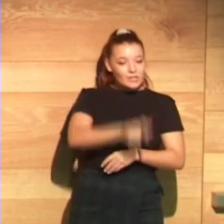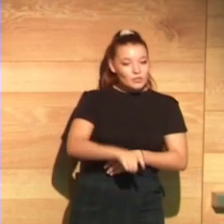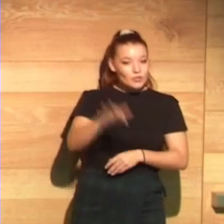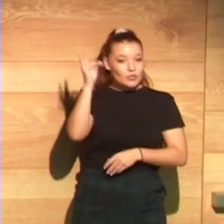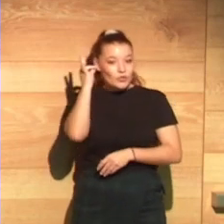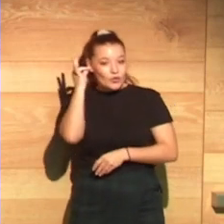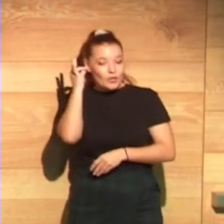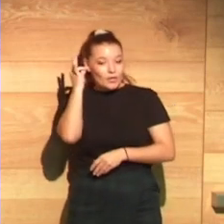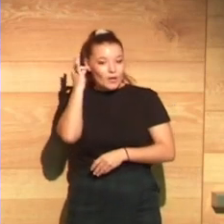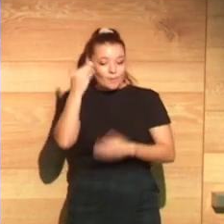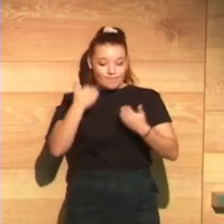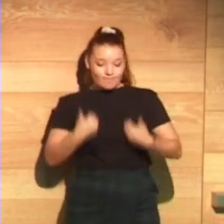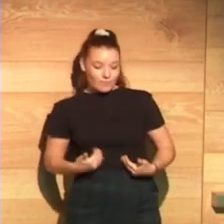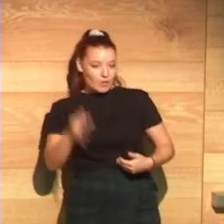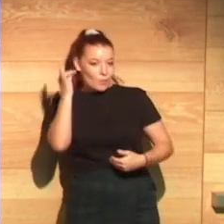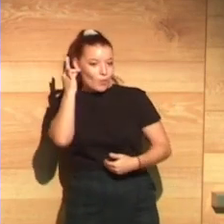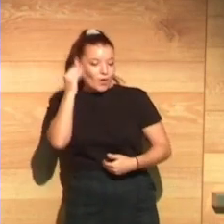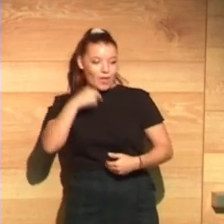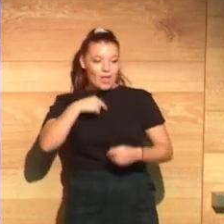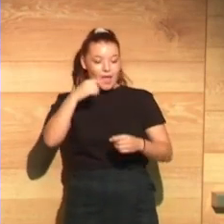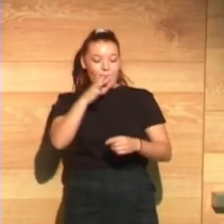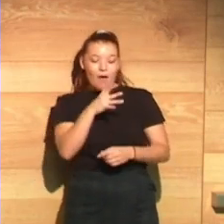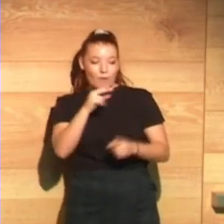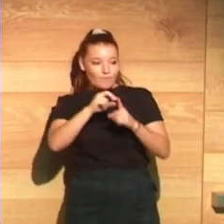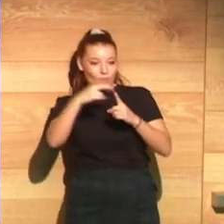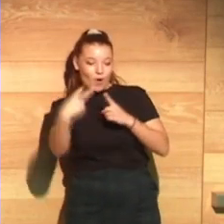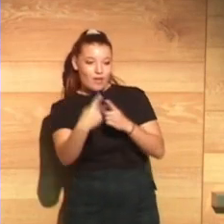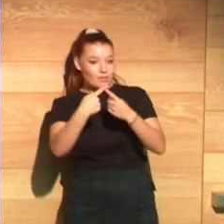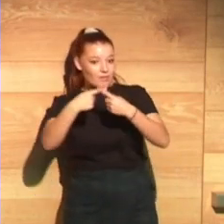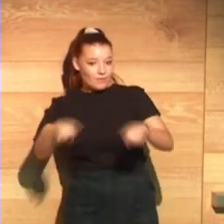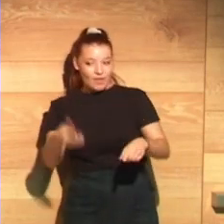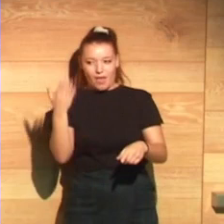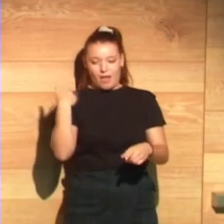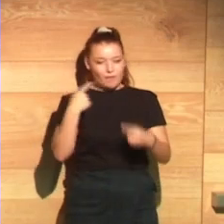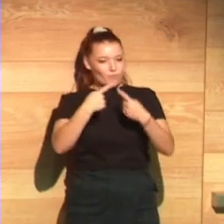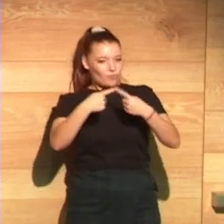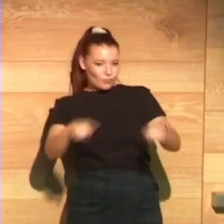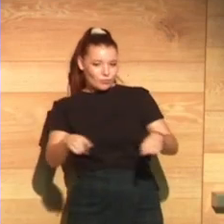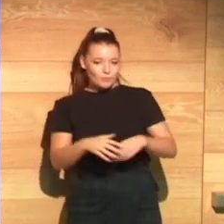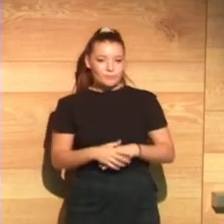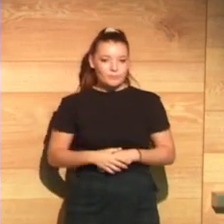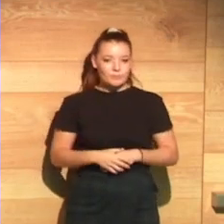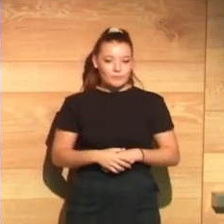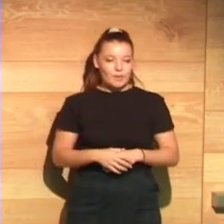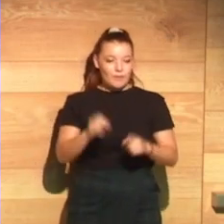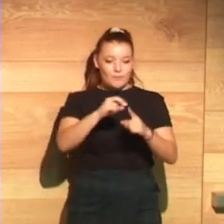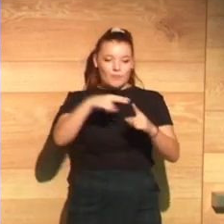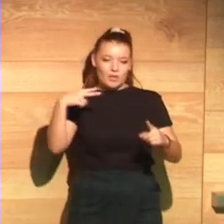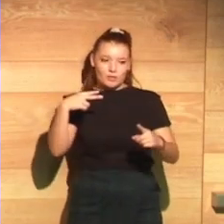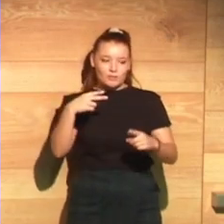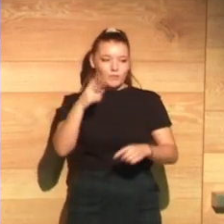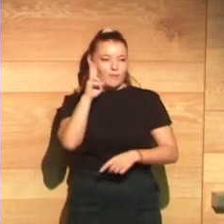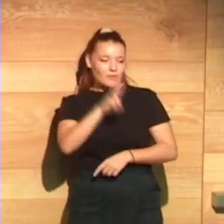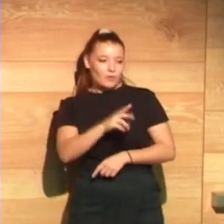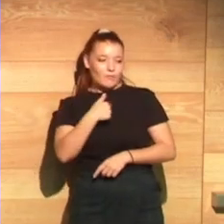persona y la mujer que soy ahora, ni tengo la visión del mundo que tengo ahora, ni mucho menos tampoco la visión